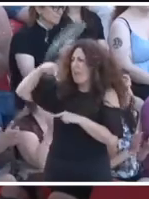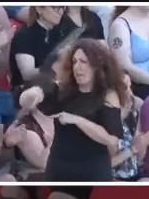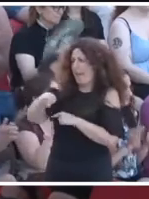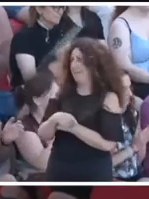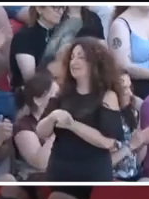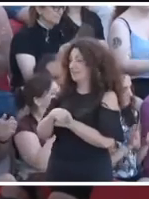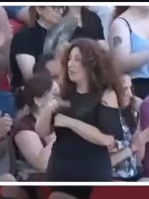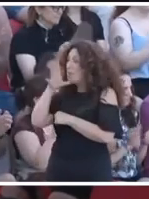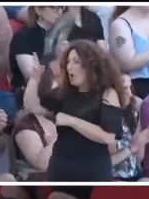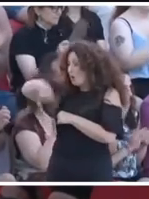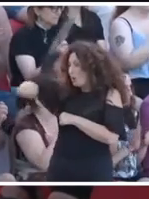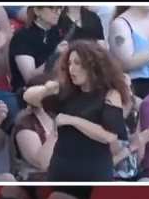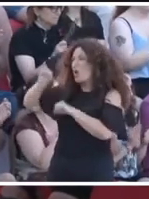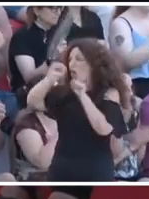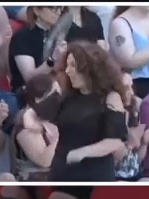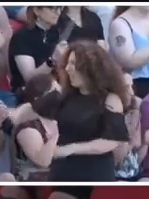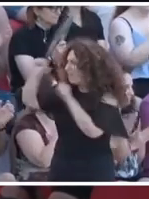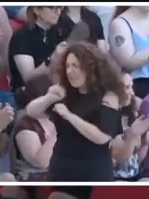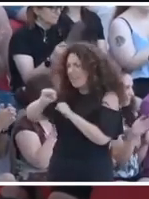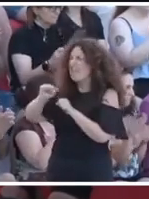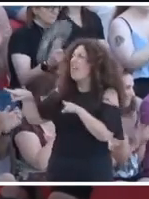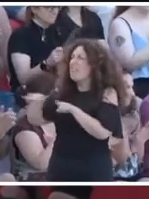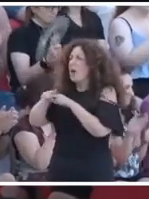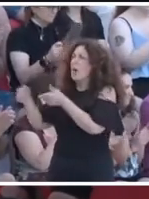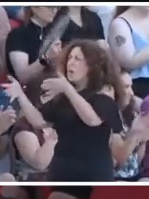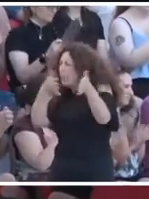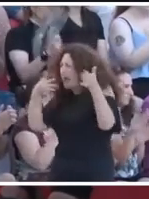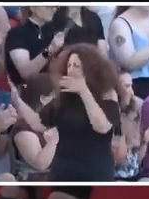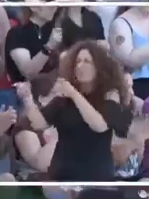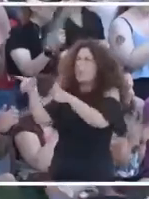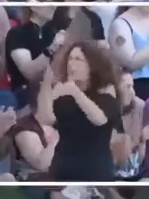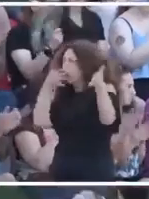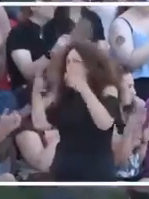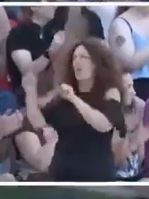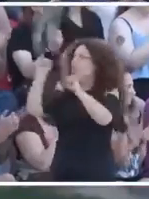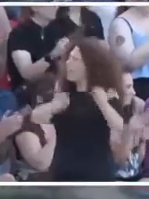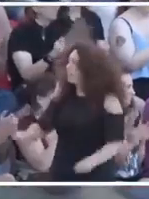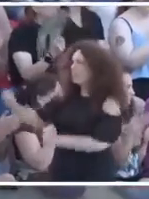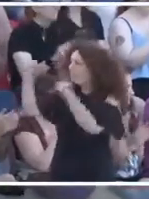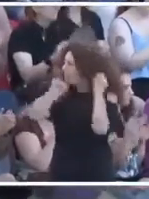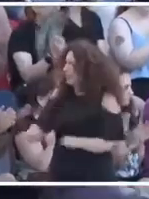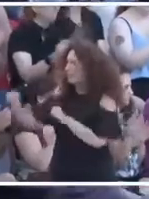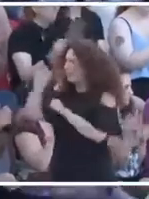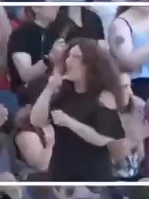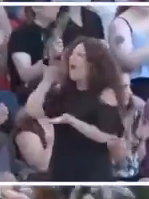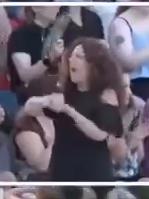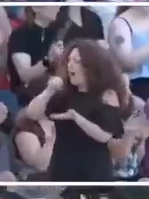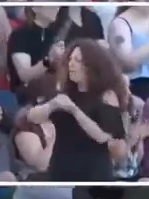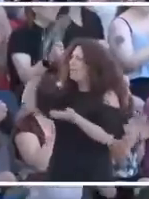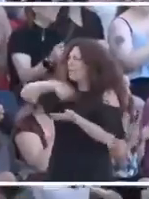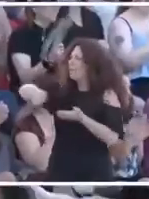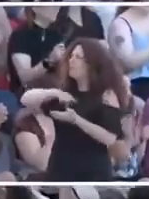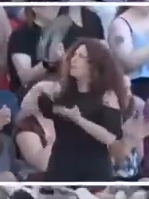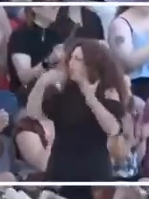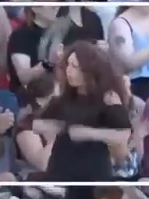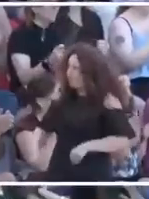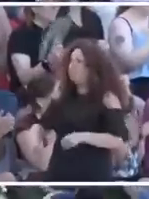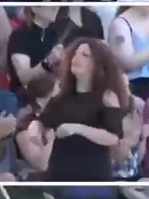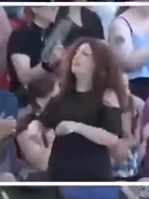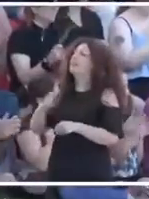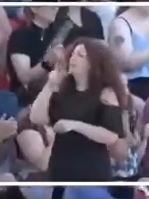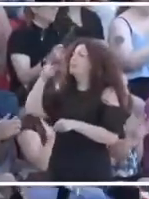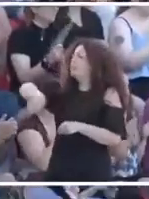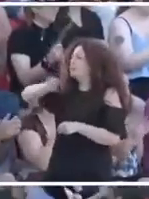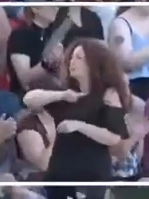porque lo defendimos contra viento y marea, la defendimos y nos quedamos solas muchas veces bajo una presión mediática